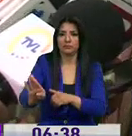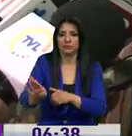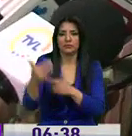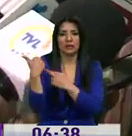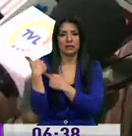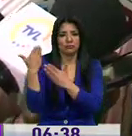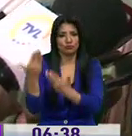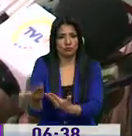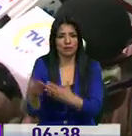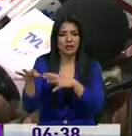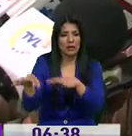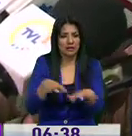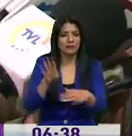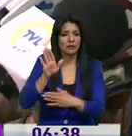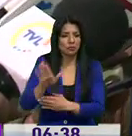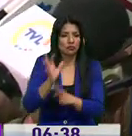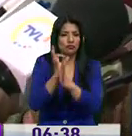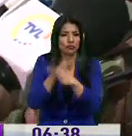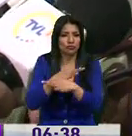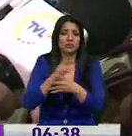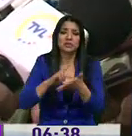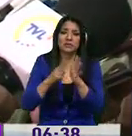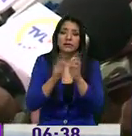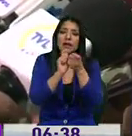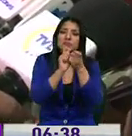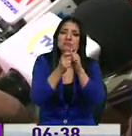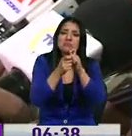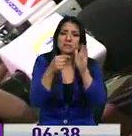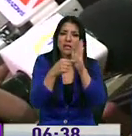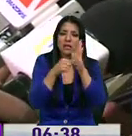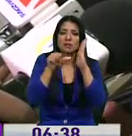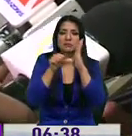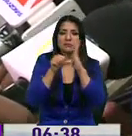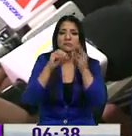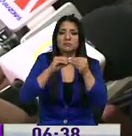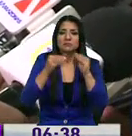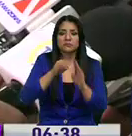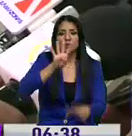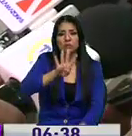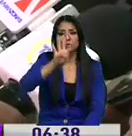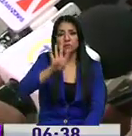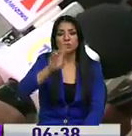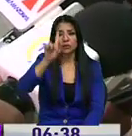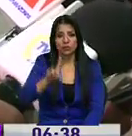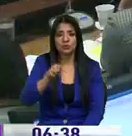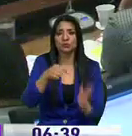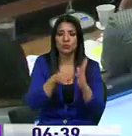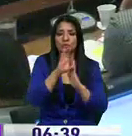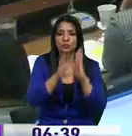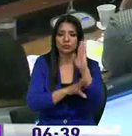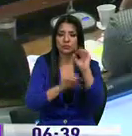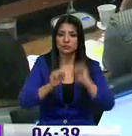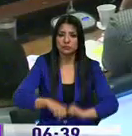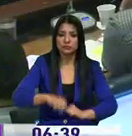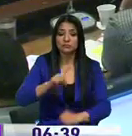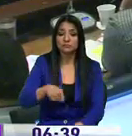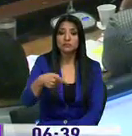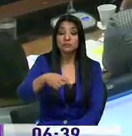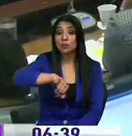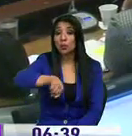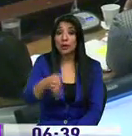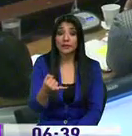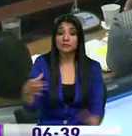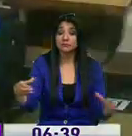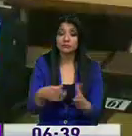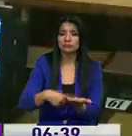y eso cabe como una enmienda de acuerdo al artículo 441 de la constitución de la república se espera para el próximo jueves